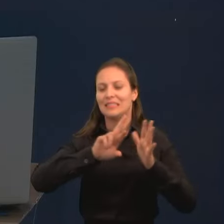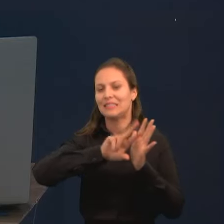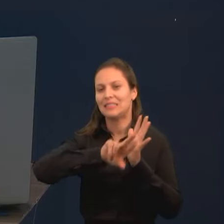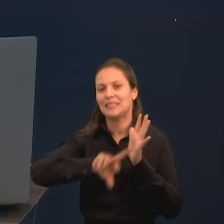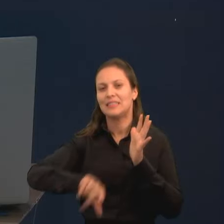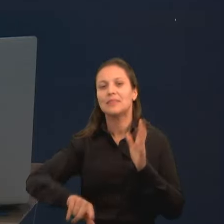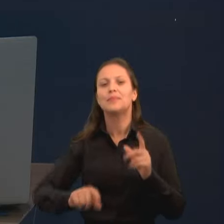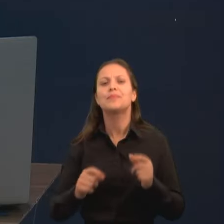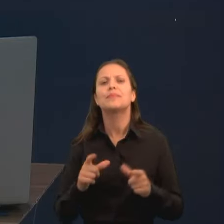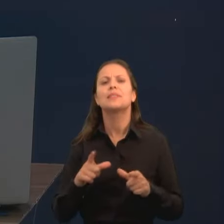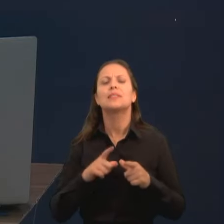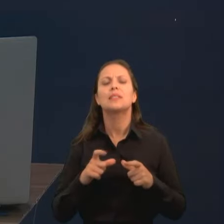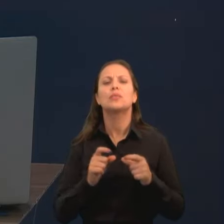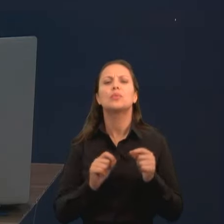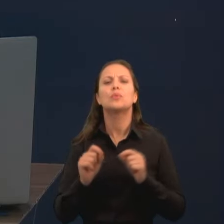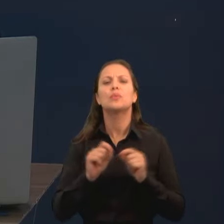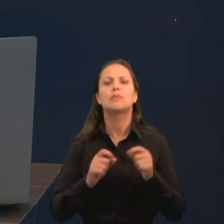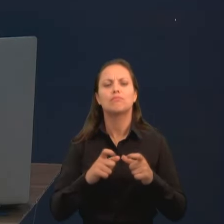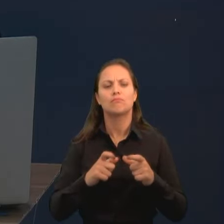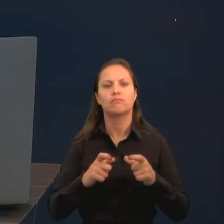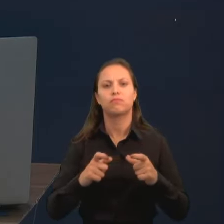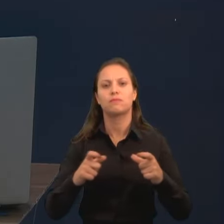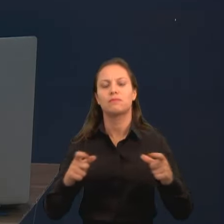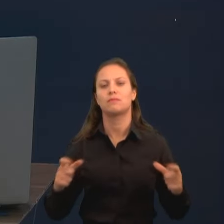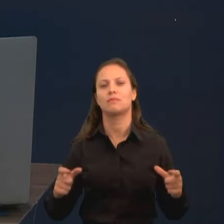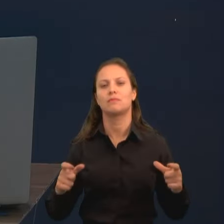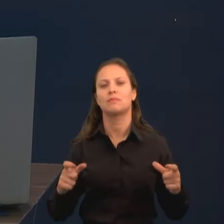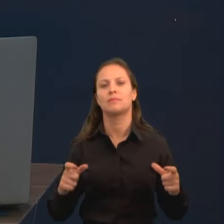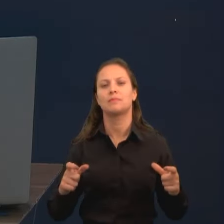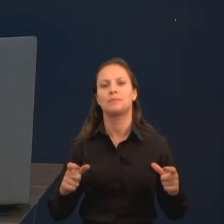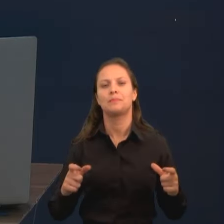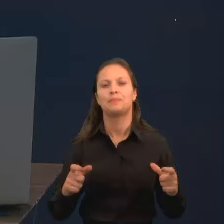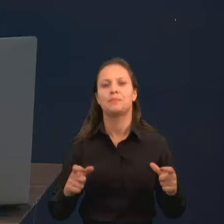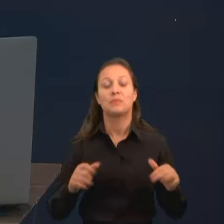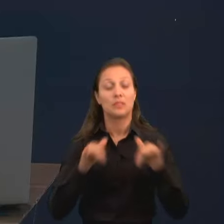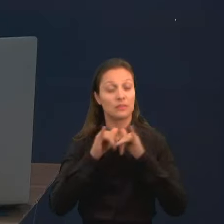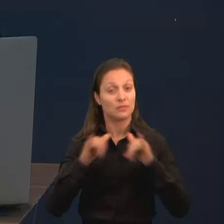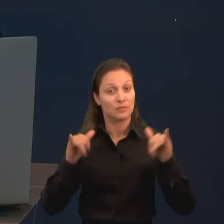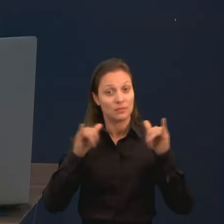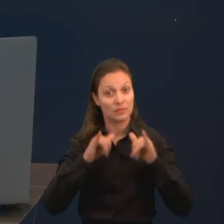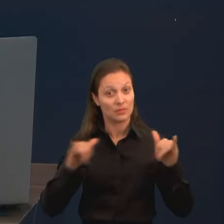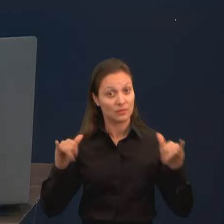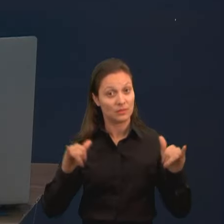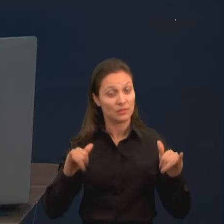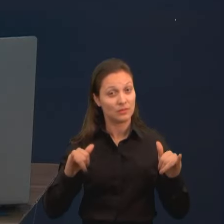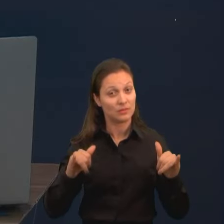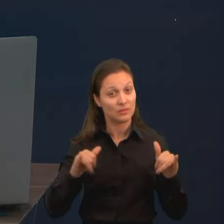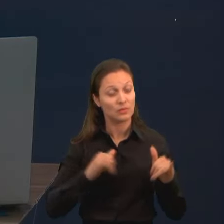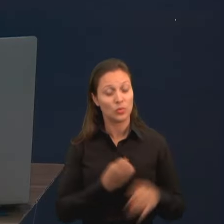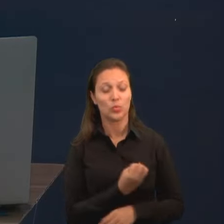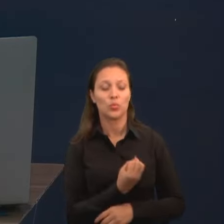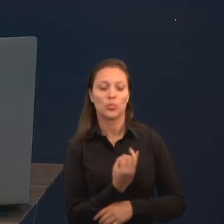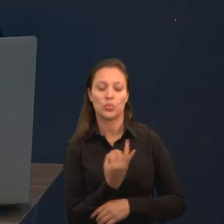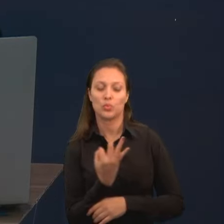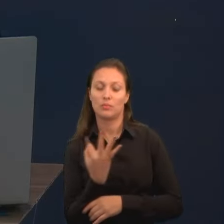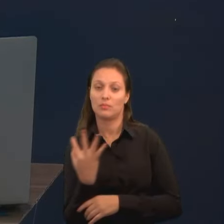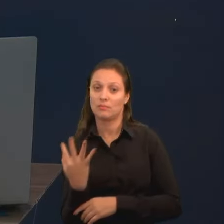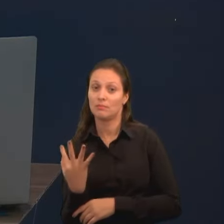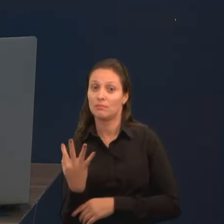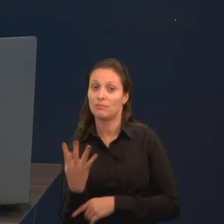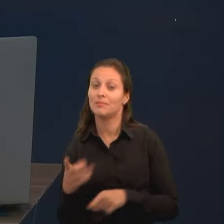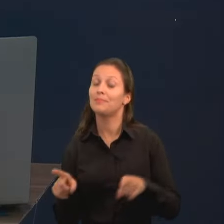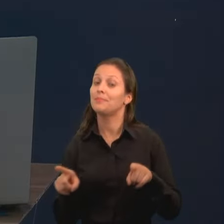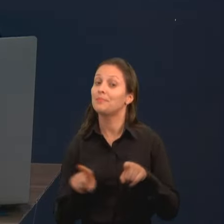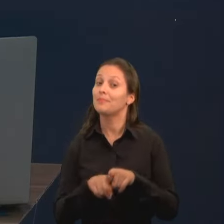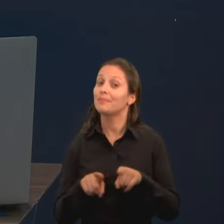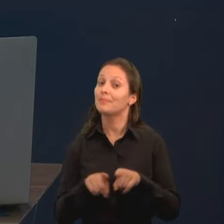muchos orígenes. Tenemos un crecimiento exponencial del flujo de información desde el punto de vista